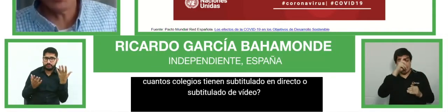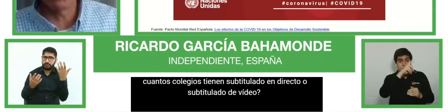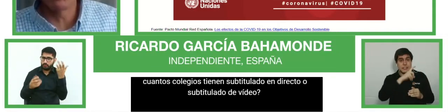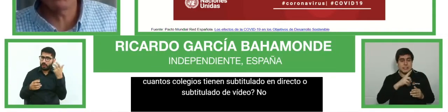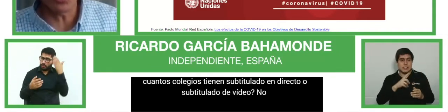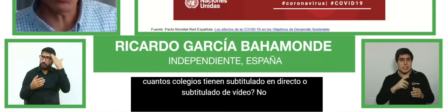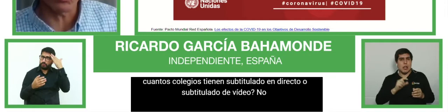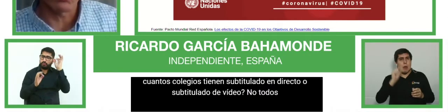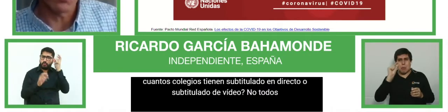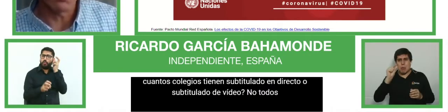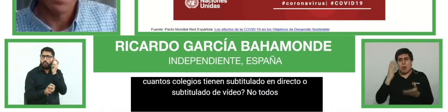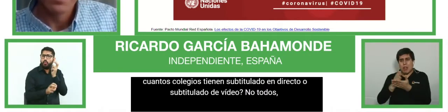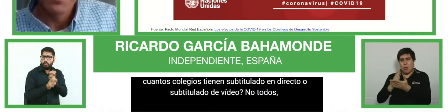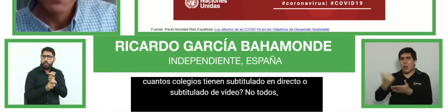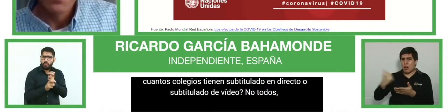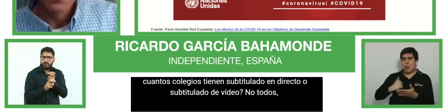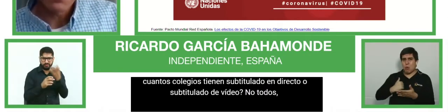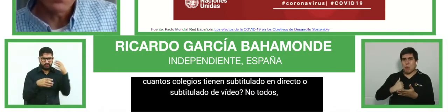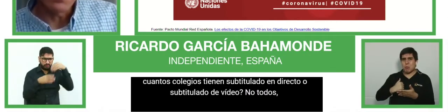todos, más bien muy pocos, ¿no?